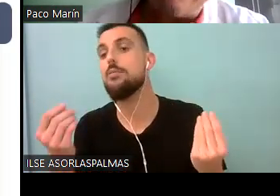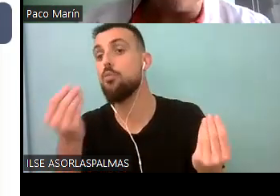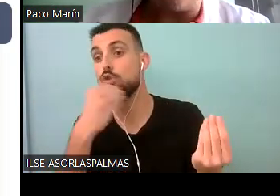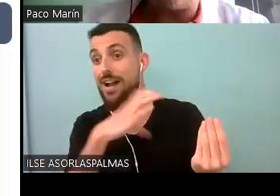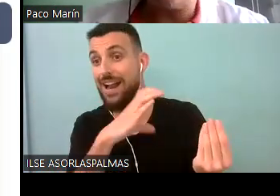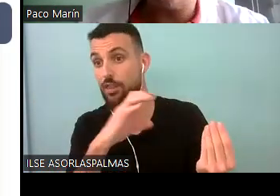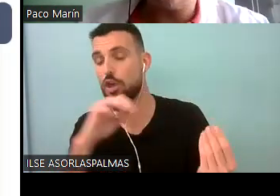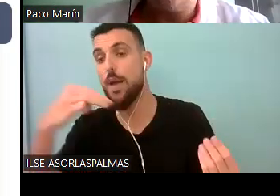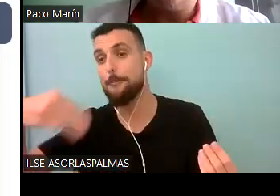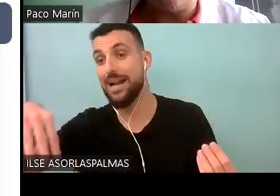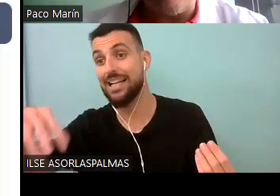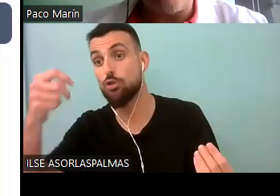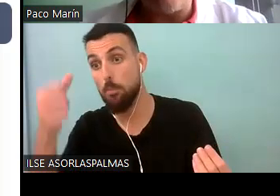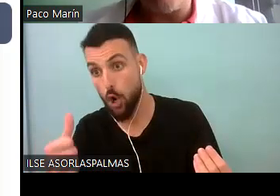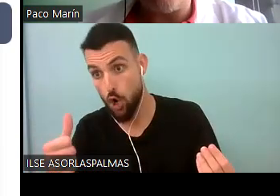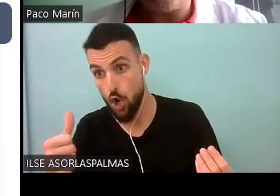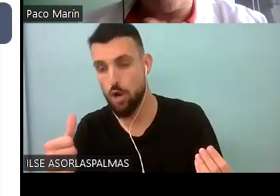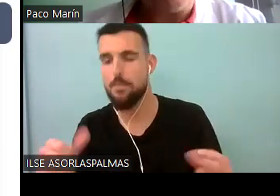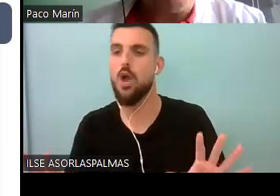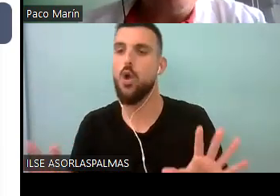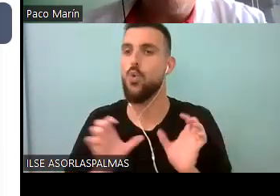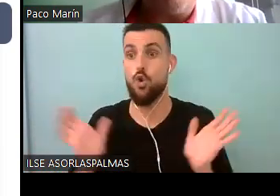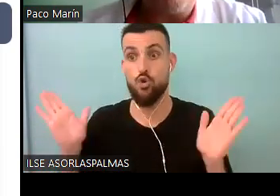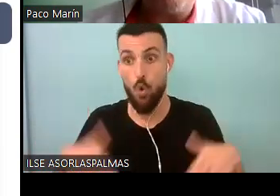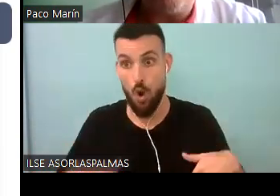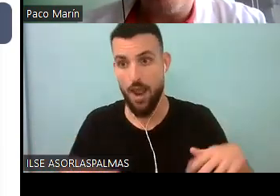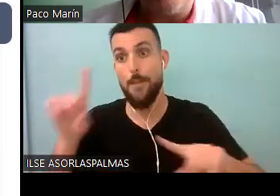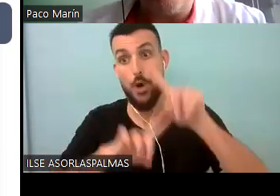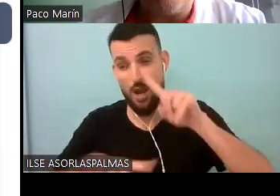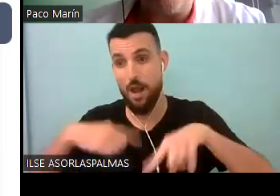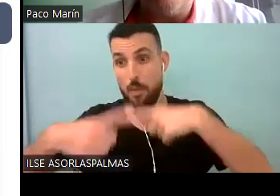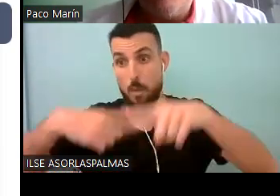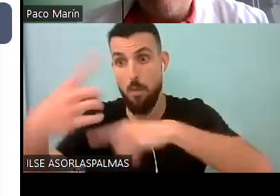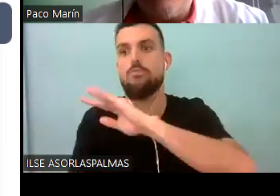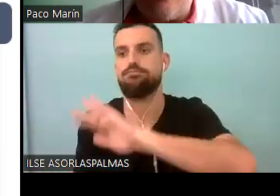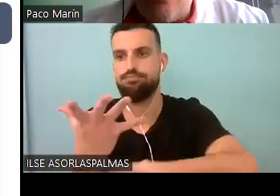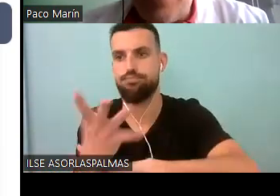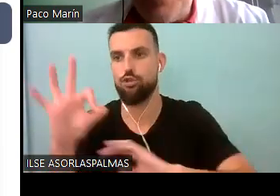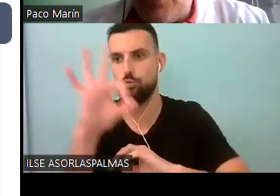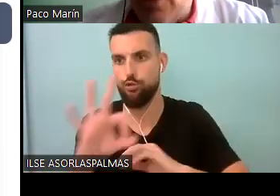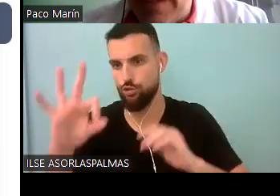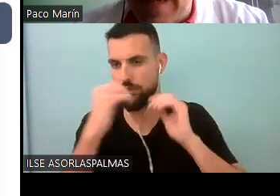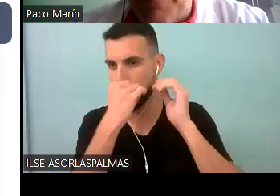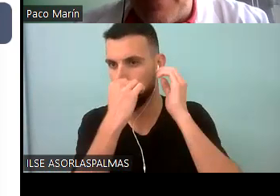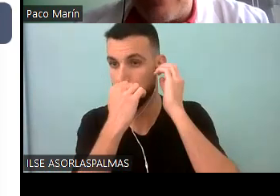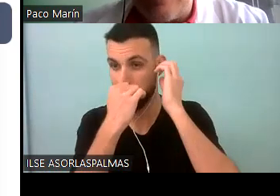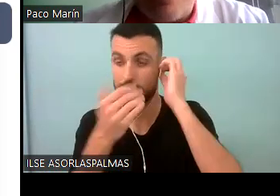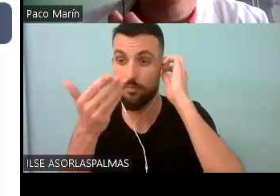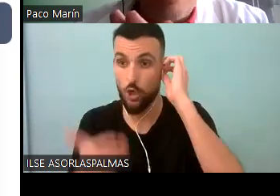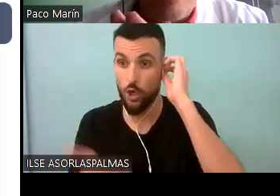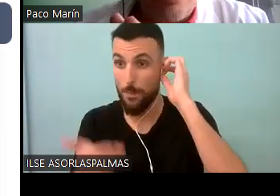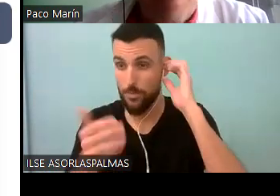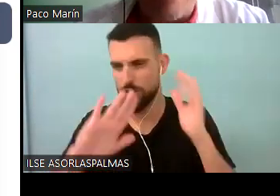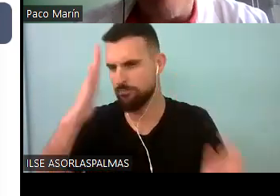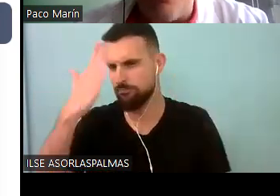va a eliminar calcio, va a retener magnesio y vamos a tener el mismo proceso osteoporótico. Pero un elemento clave, es